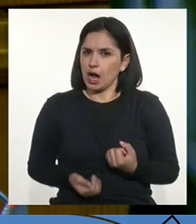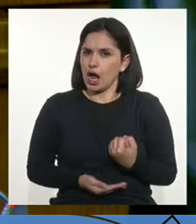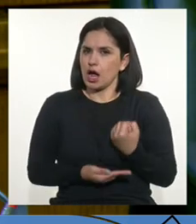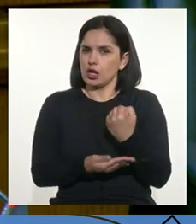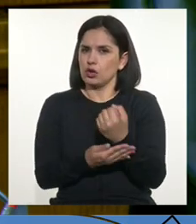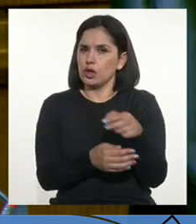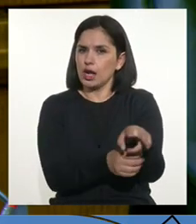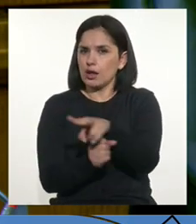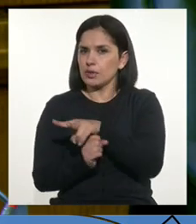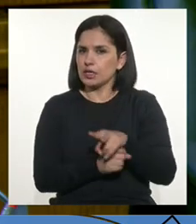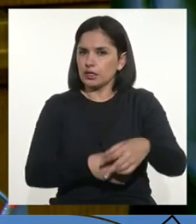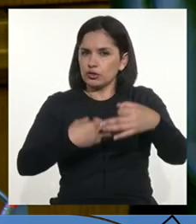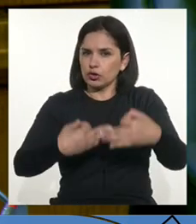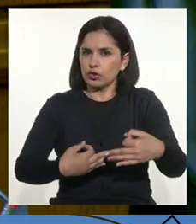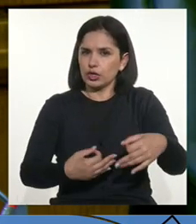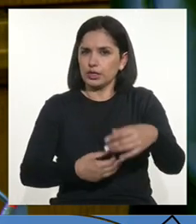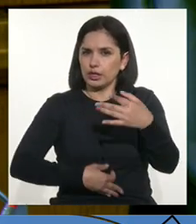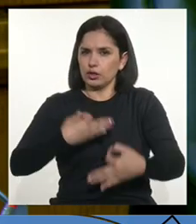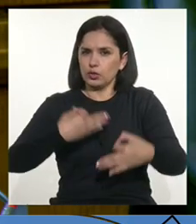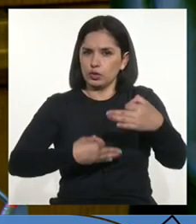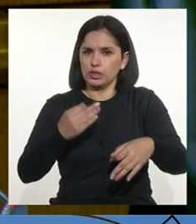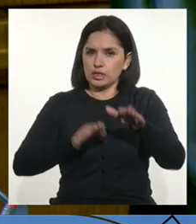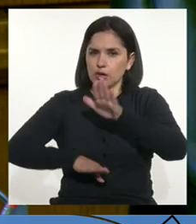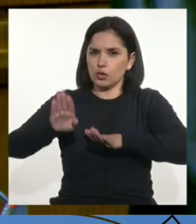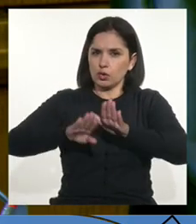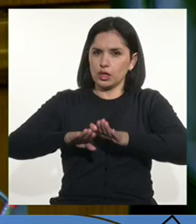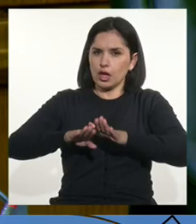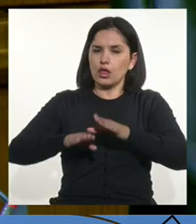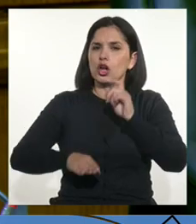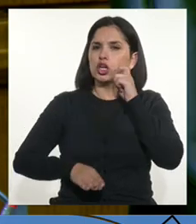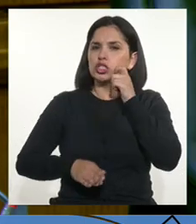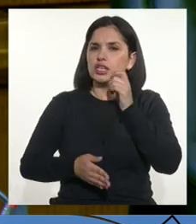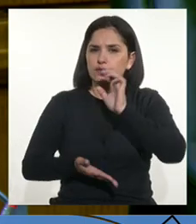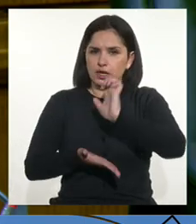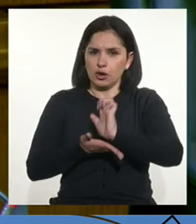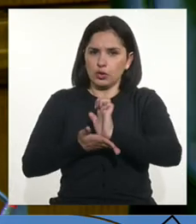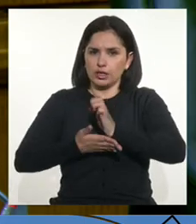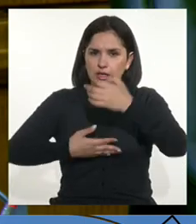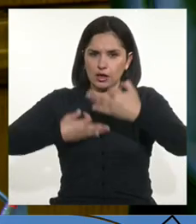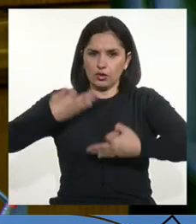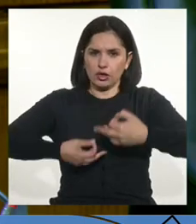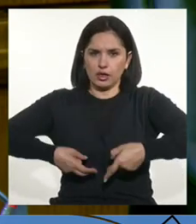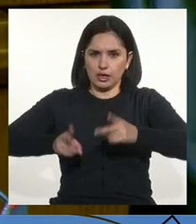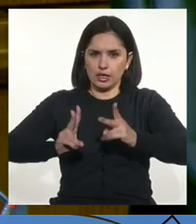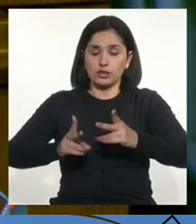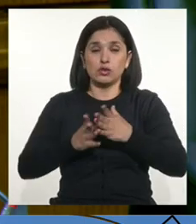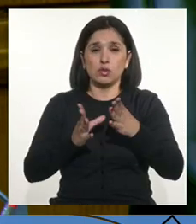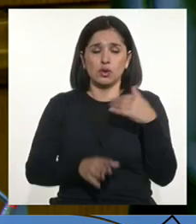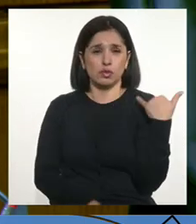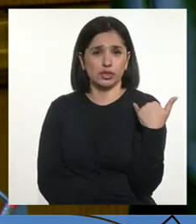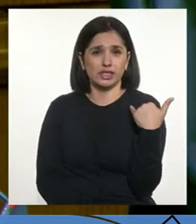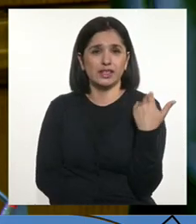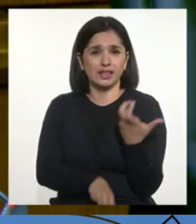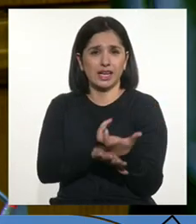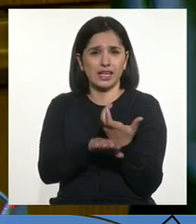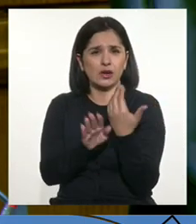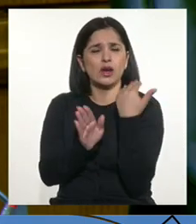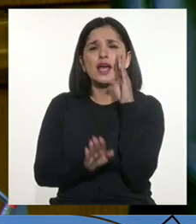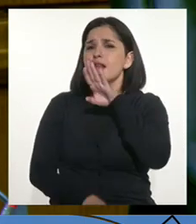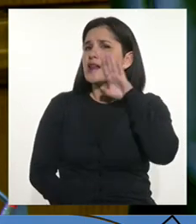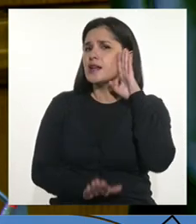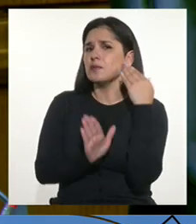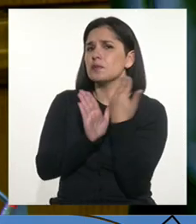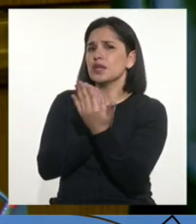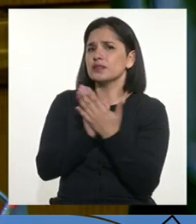administración de la justicia y el resguardo del estado de derecho y en ese sentido es fundamental que haya una depuración de las